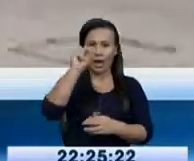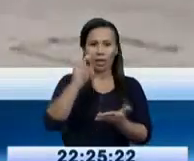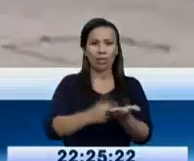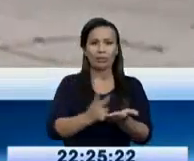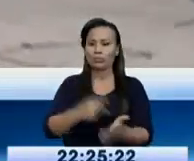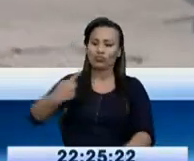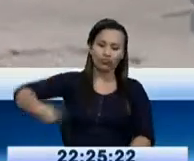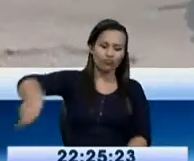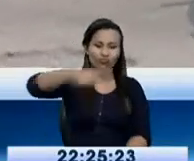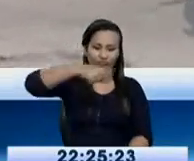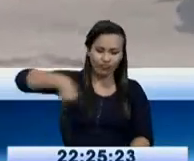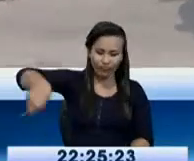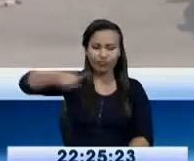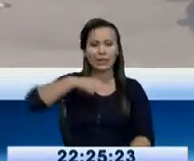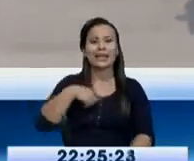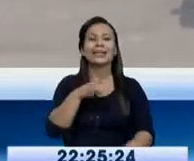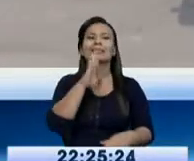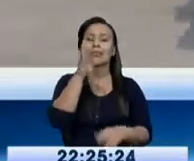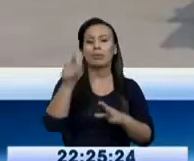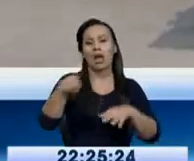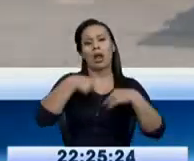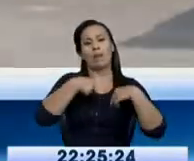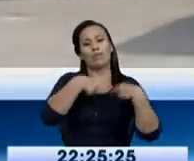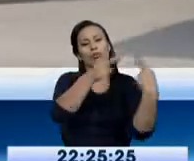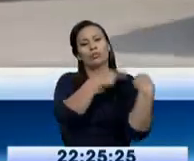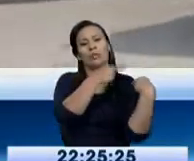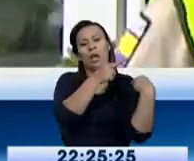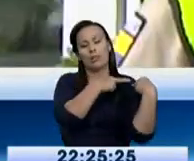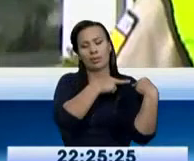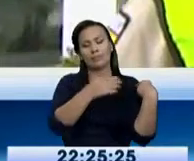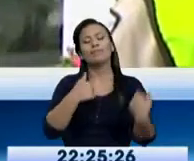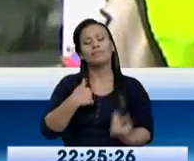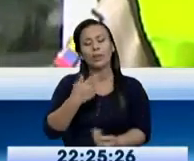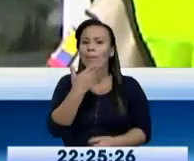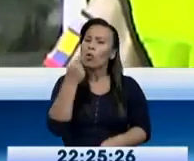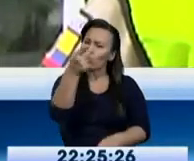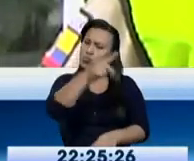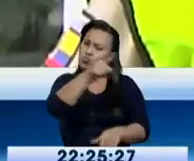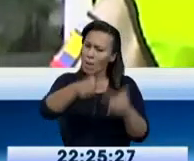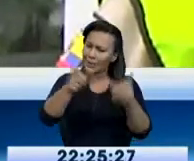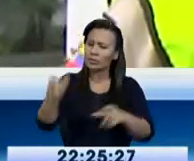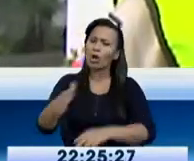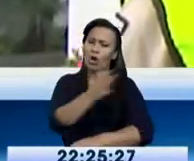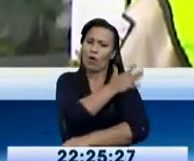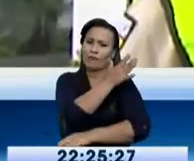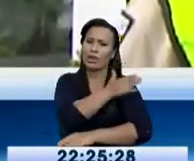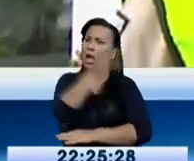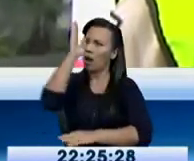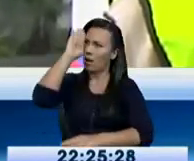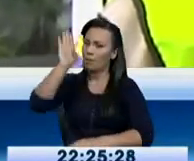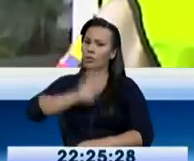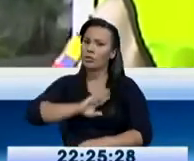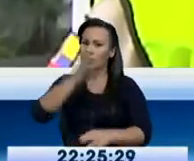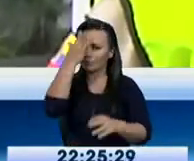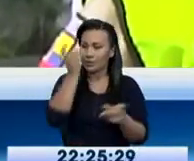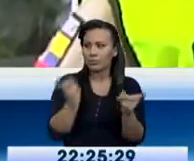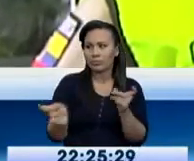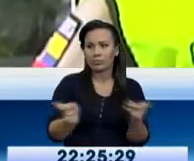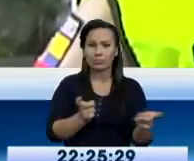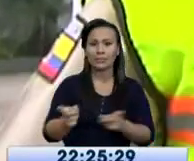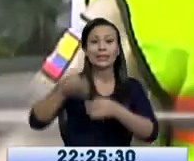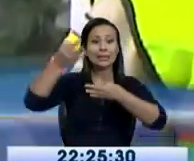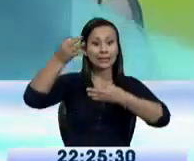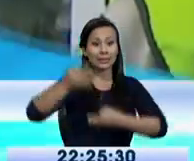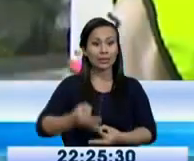al día y así cumplen con su misión. Confiemos en lo que es en la Policía Nacional, ya que son medidas de seguridad que